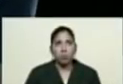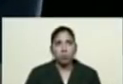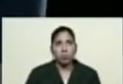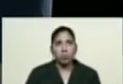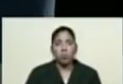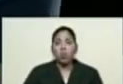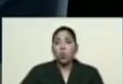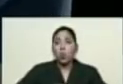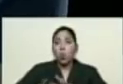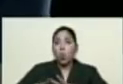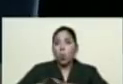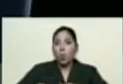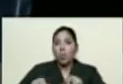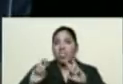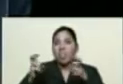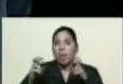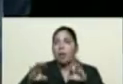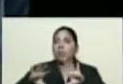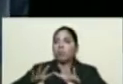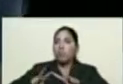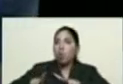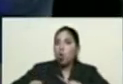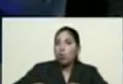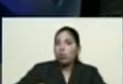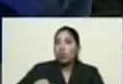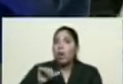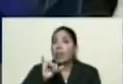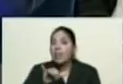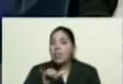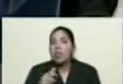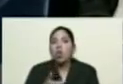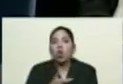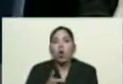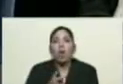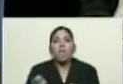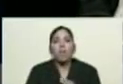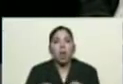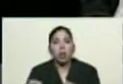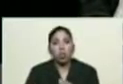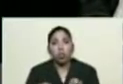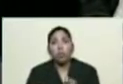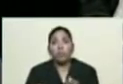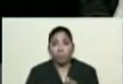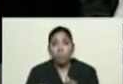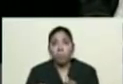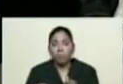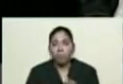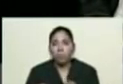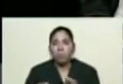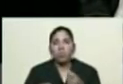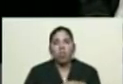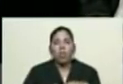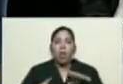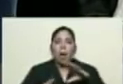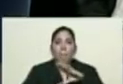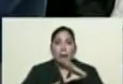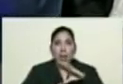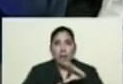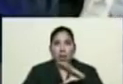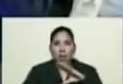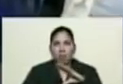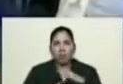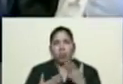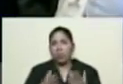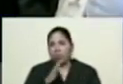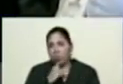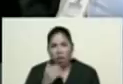y gobernabilidad en América. Imagínense ustedes con qué moral pueden ser anfitriones, pero les corresponde. Nosotros respetamos que ellos son los